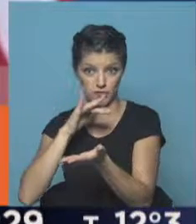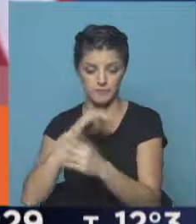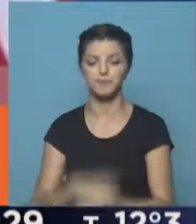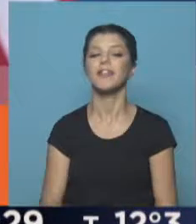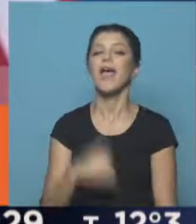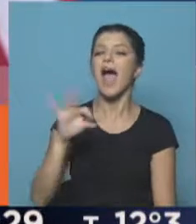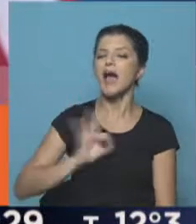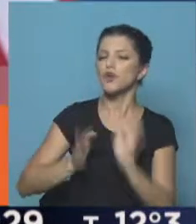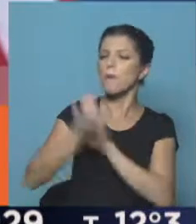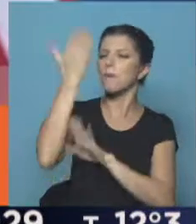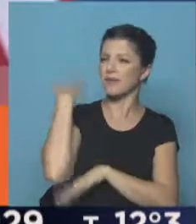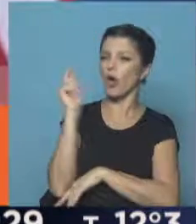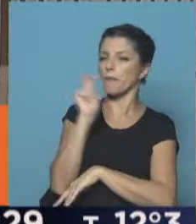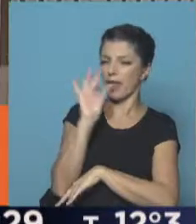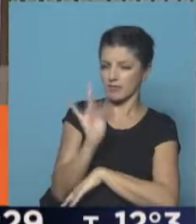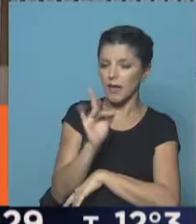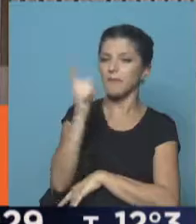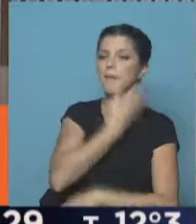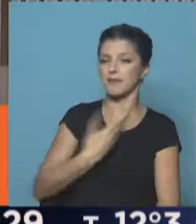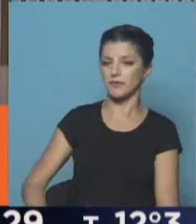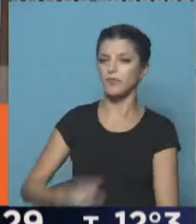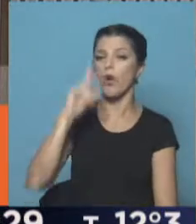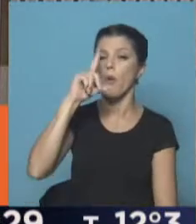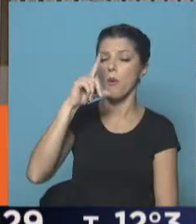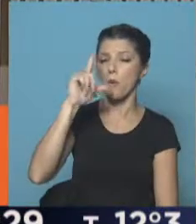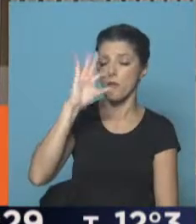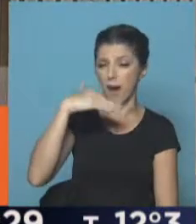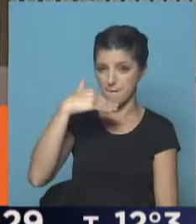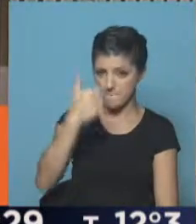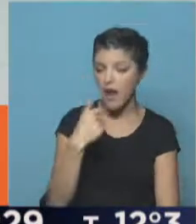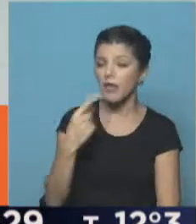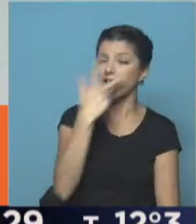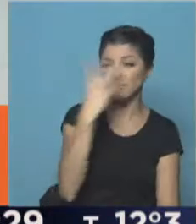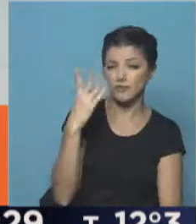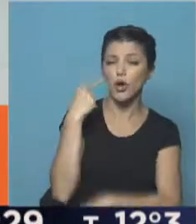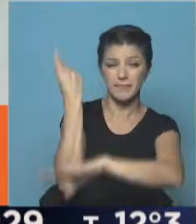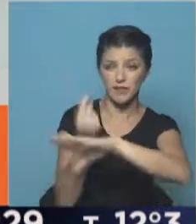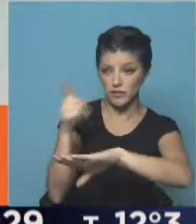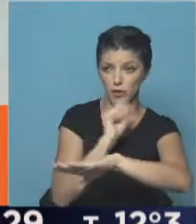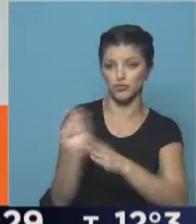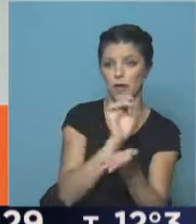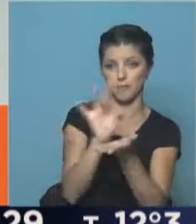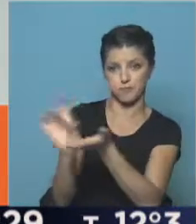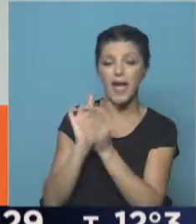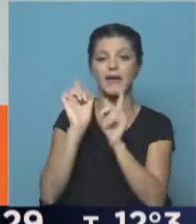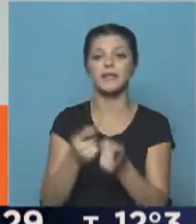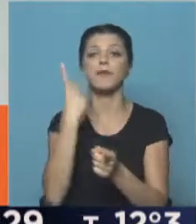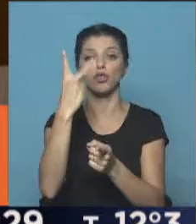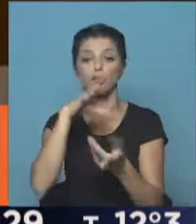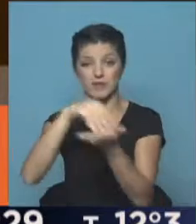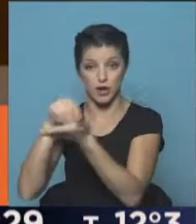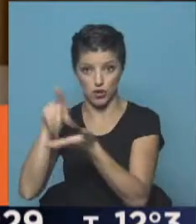Barack Obama había ordenado la expulsión de 35 diplomáticos rusos y la confiscación de dos propiedades